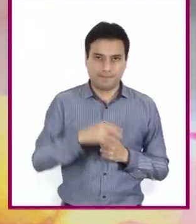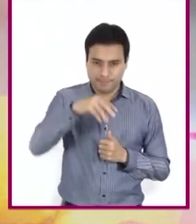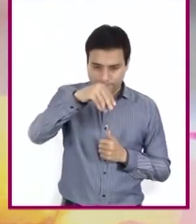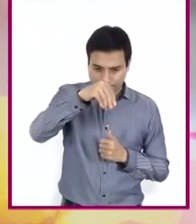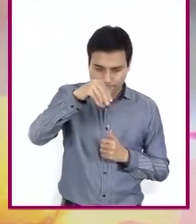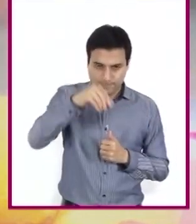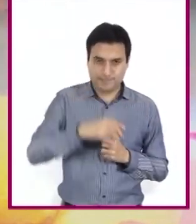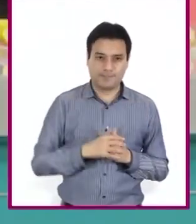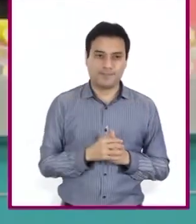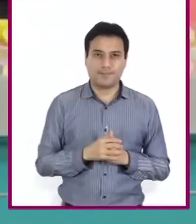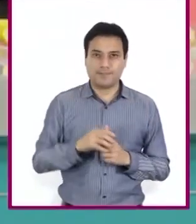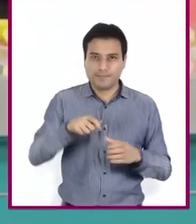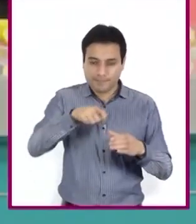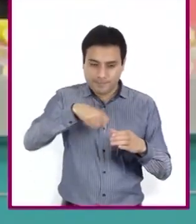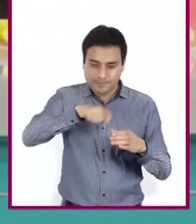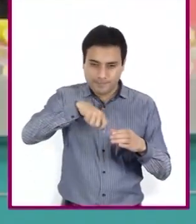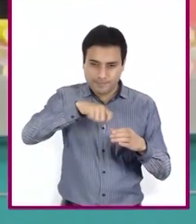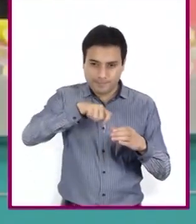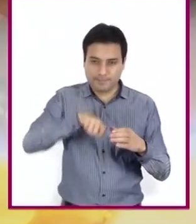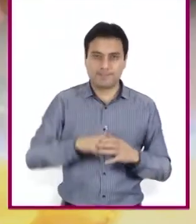Lo mezclamos.